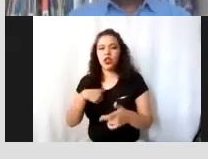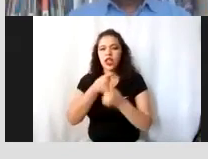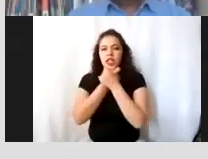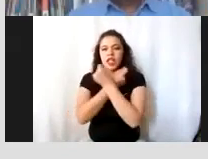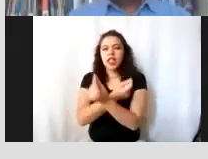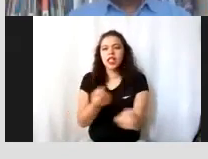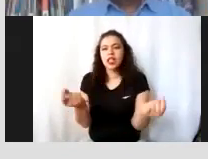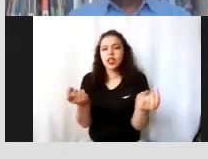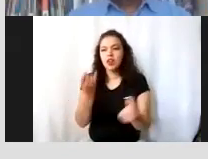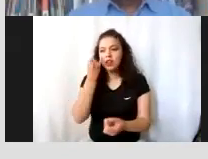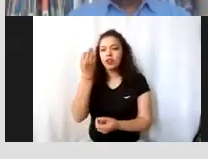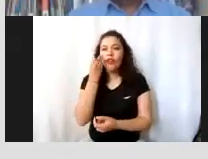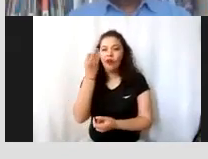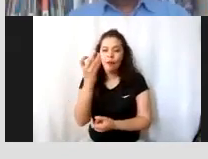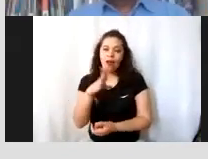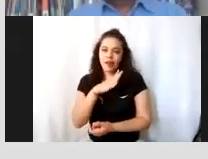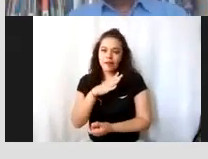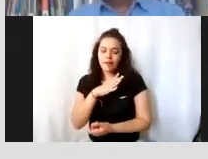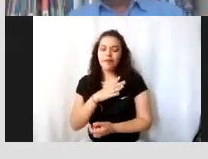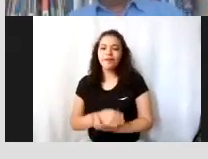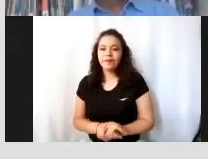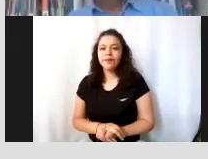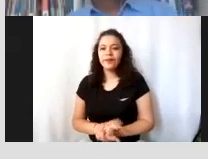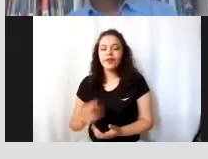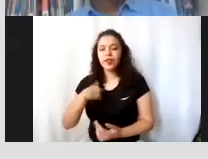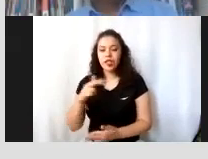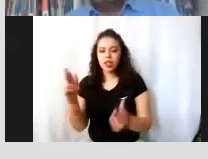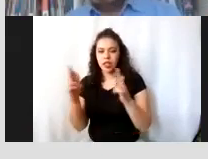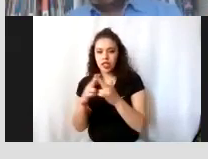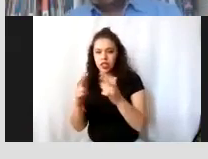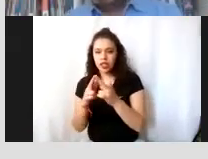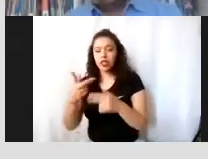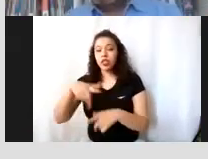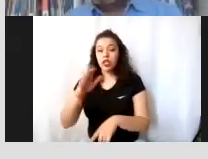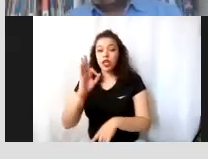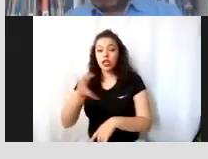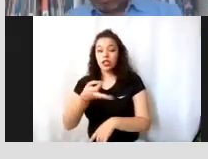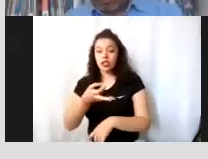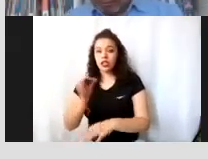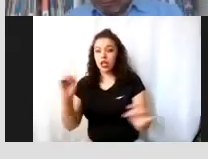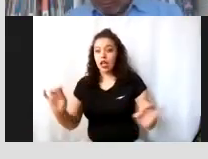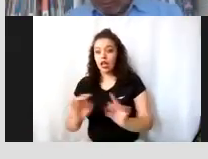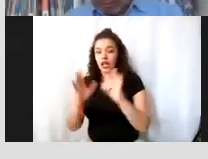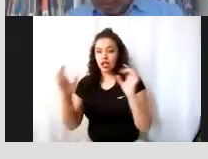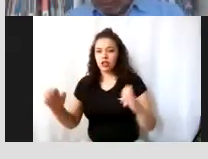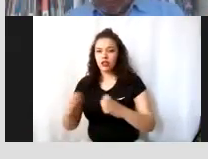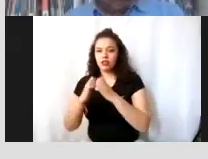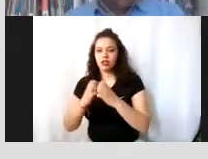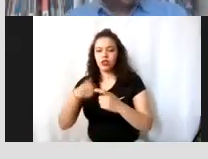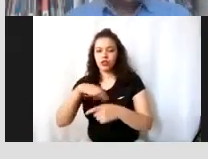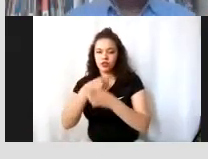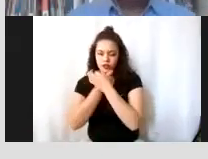justo testigos de Jehová, entonces les pedimos religión y si autorizan o no en caso de emergencia, porque pues trabajamos con niños y